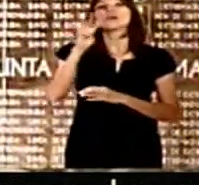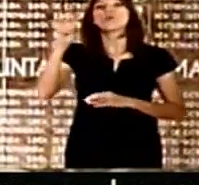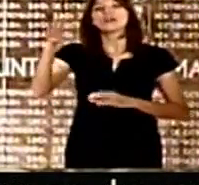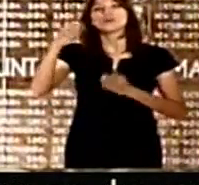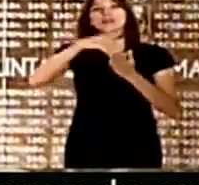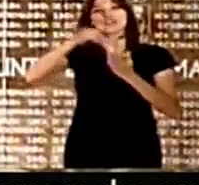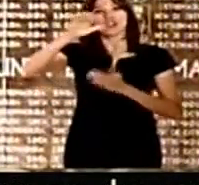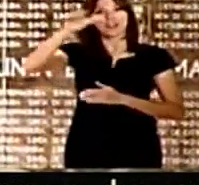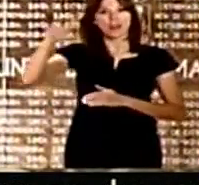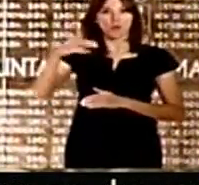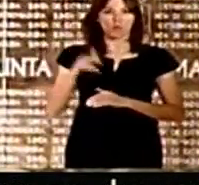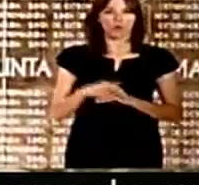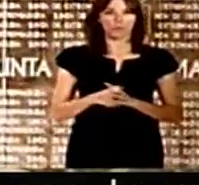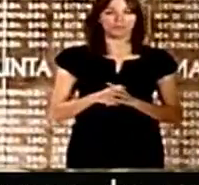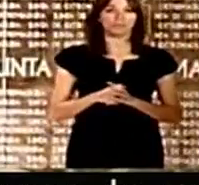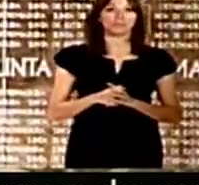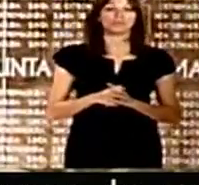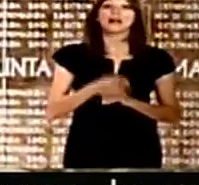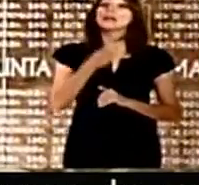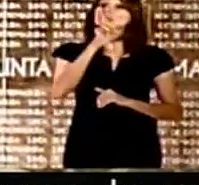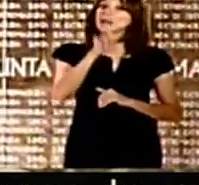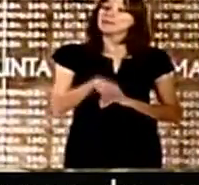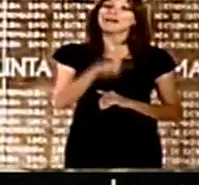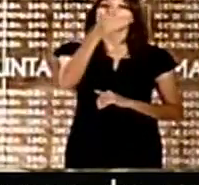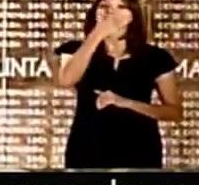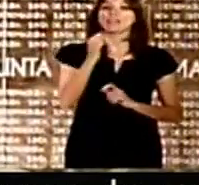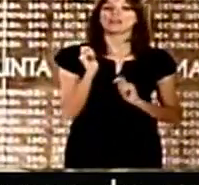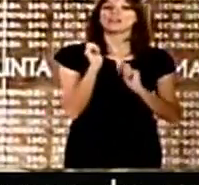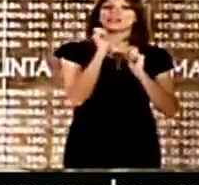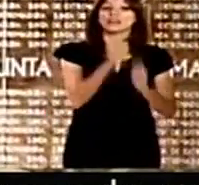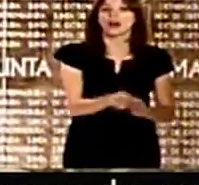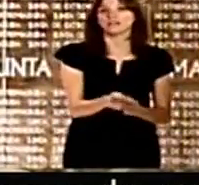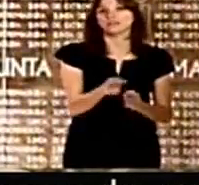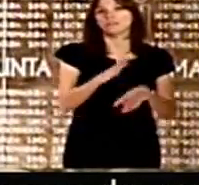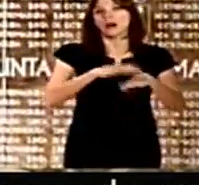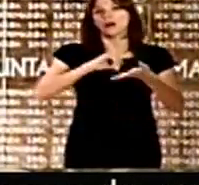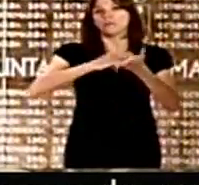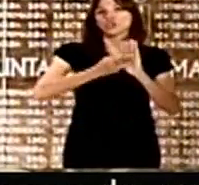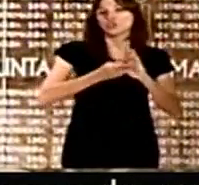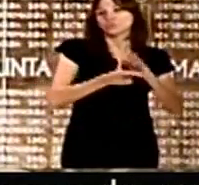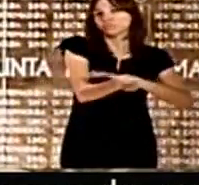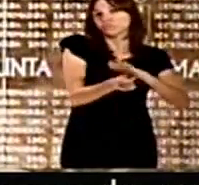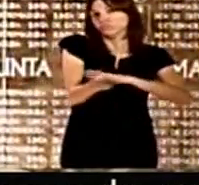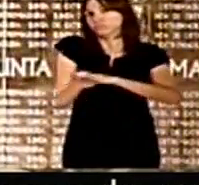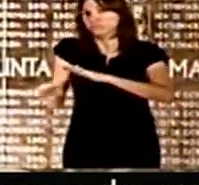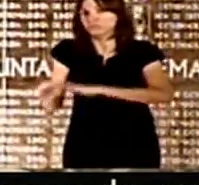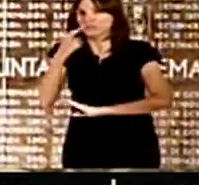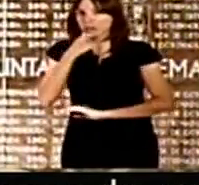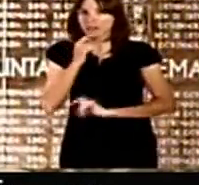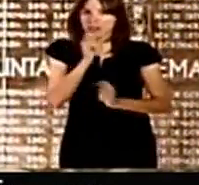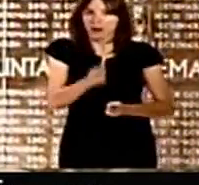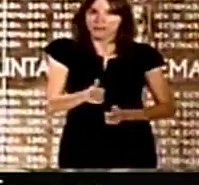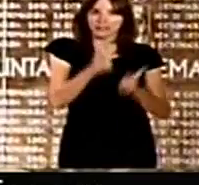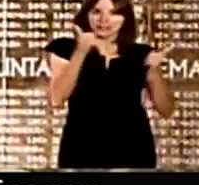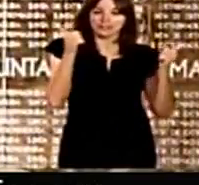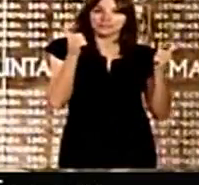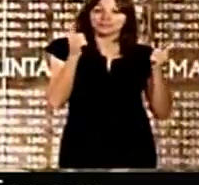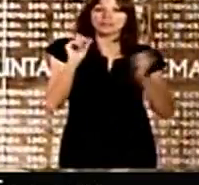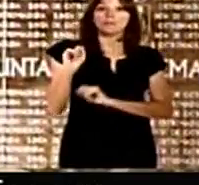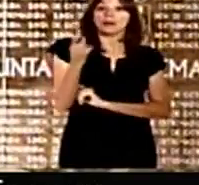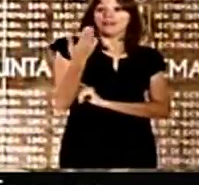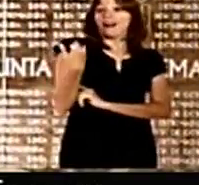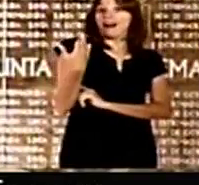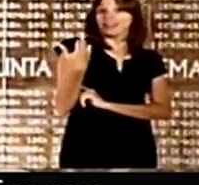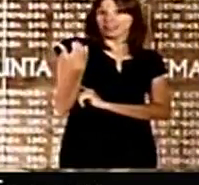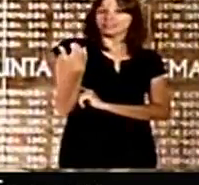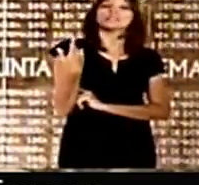euros. Se ofrecen más facilidades para la ubicación de los proyectos. En la primera regulación, los terrenos tenían que